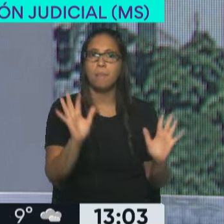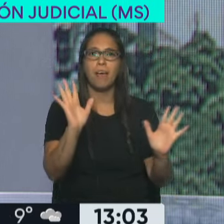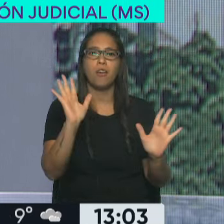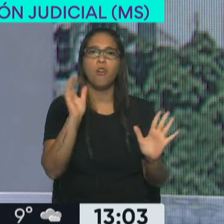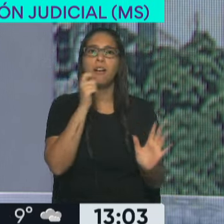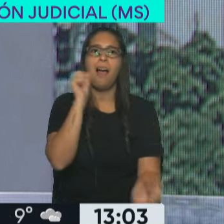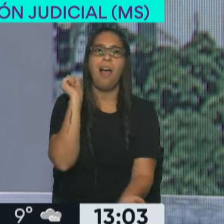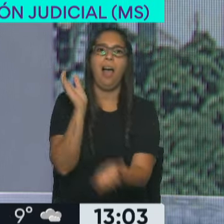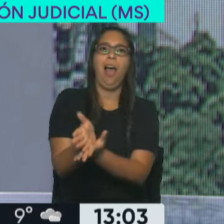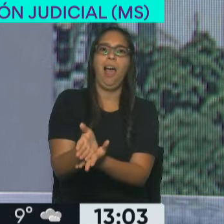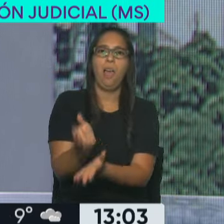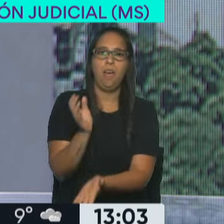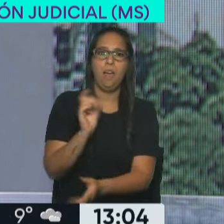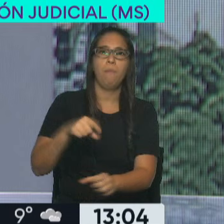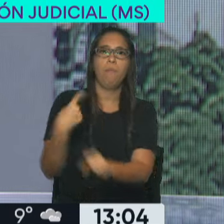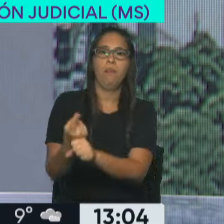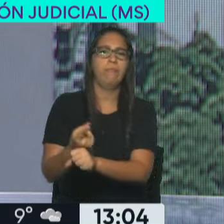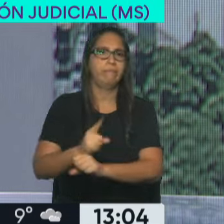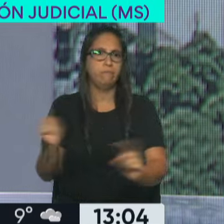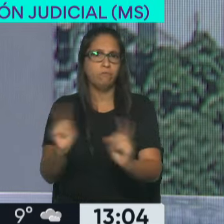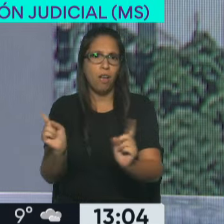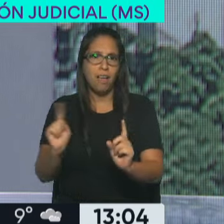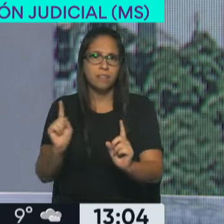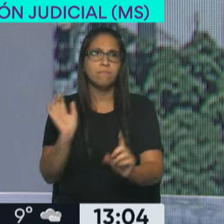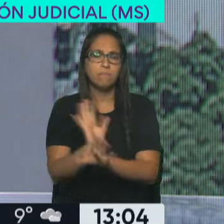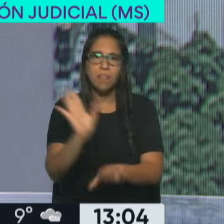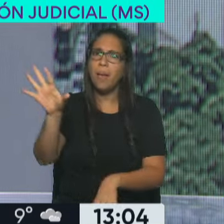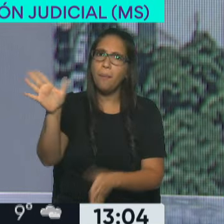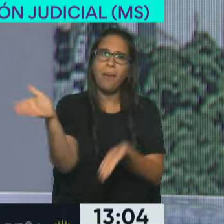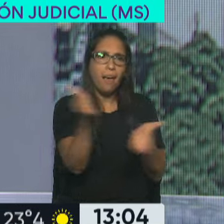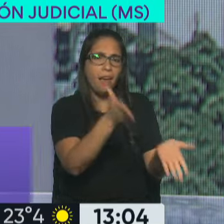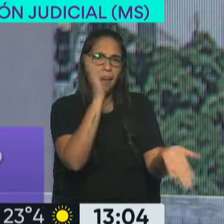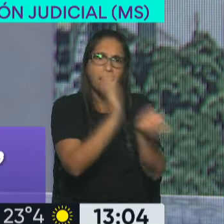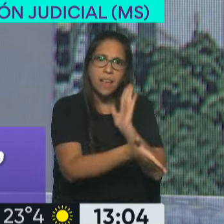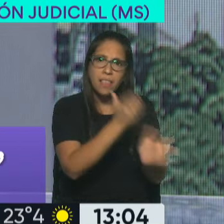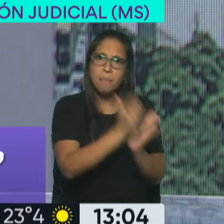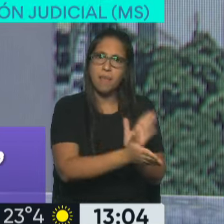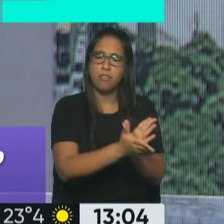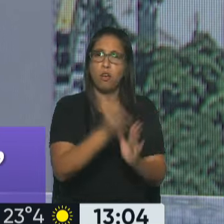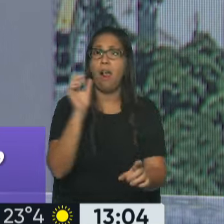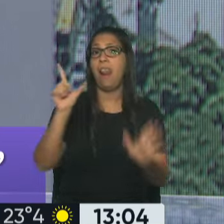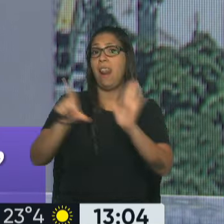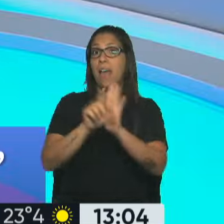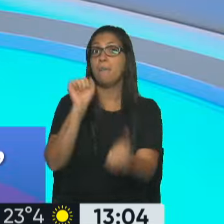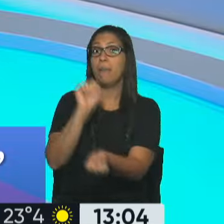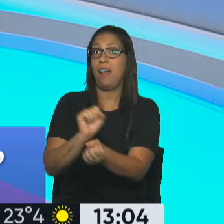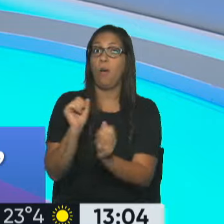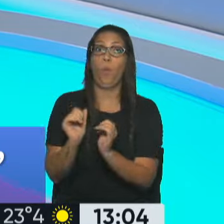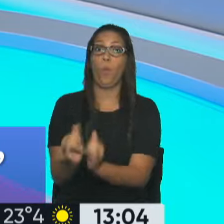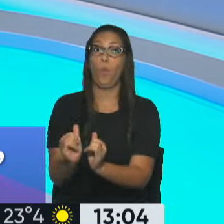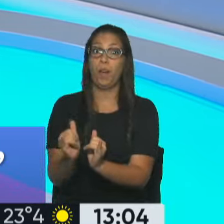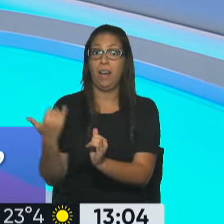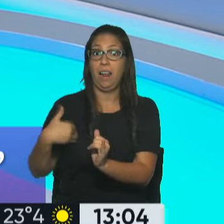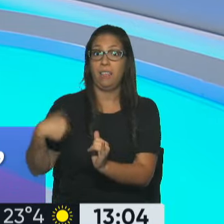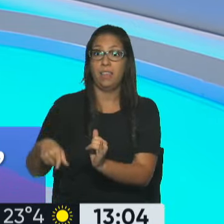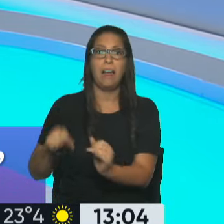no significa solamente impunidad, significa tratar a esa persona. La ley penal juvenil no